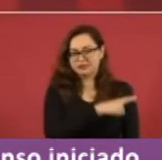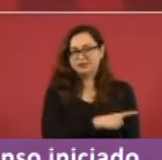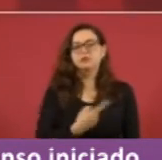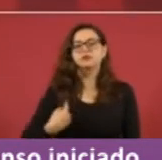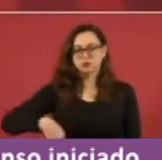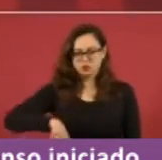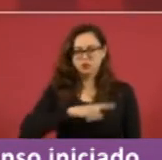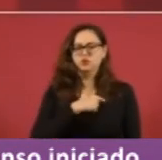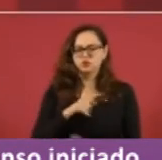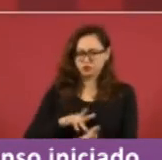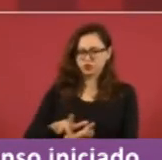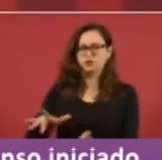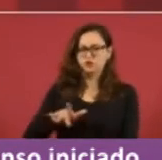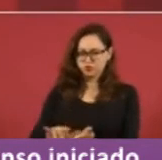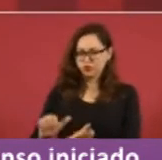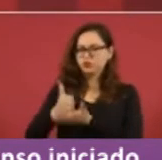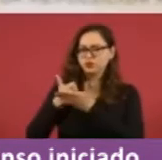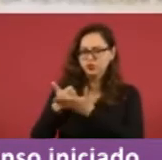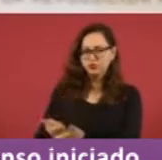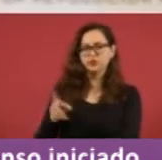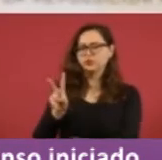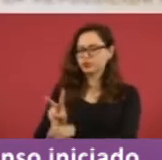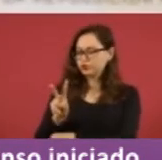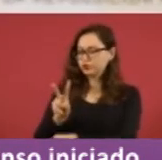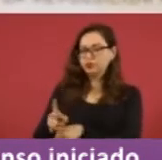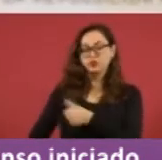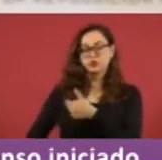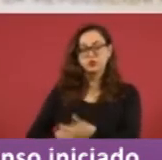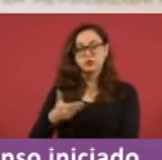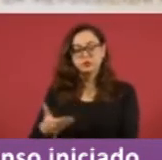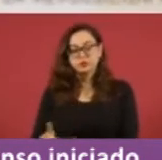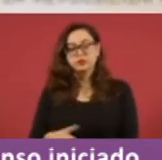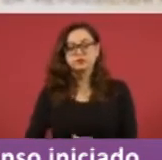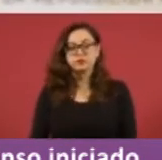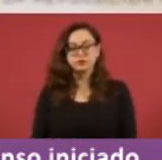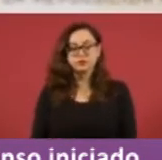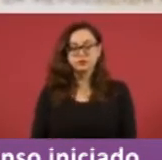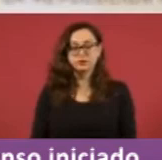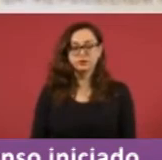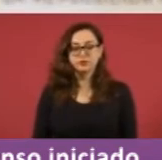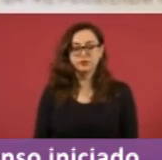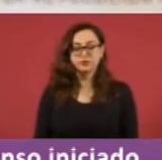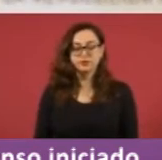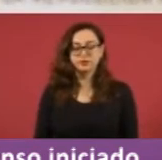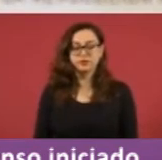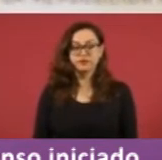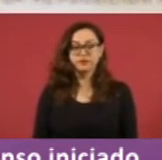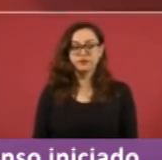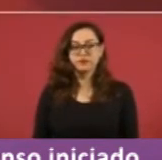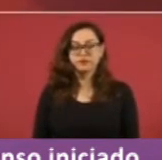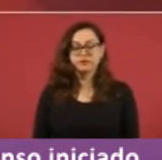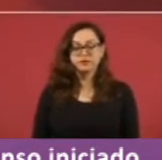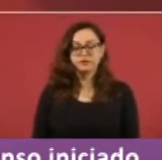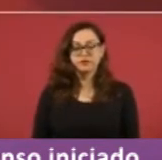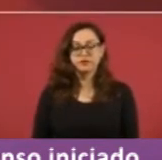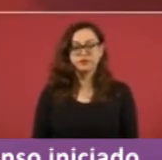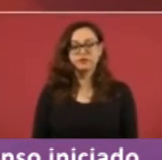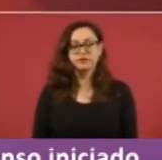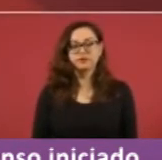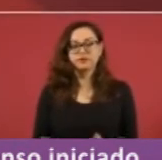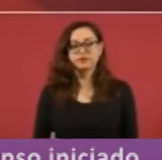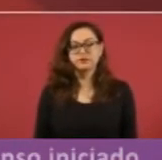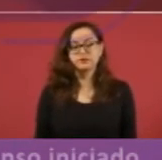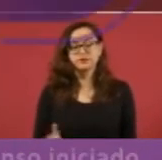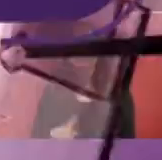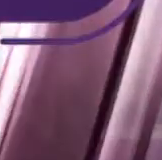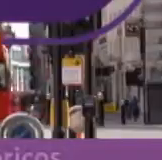de 7.7 del 19 de septiembre pasado. En la mañanera desde Palacio Nacional, López Obrador lamentó el fallecimiento de 2 personas a causa del sismo en la Ciudad